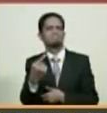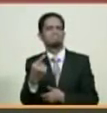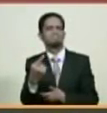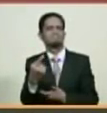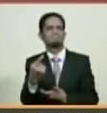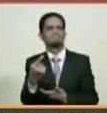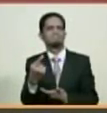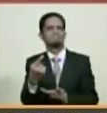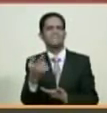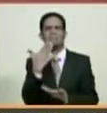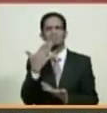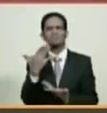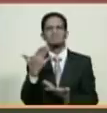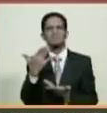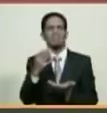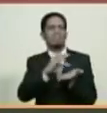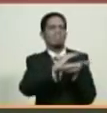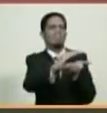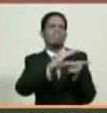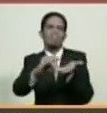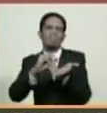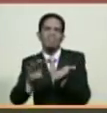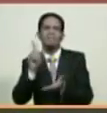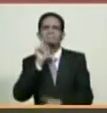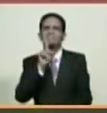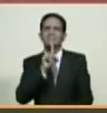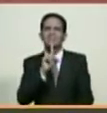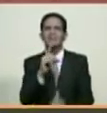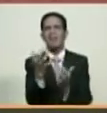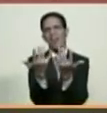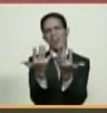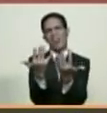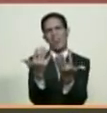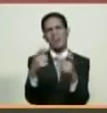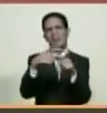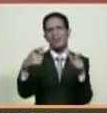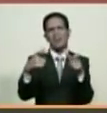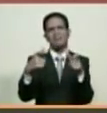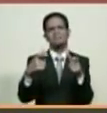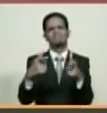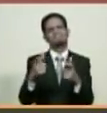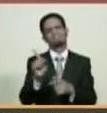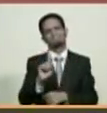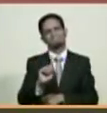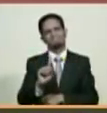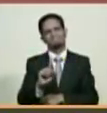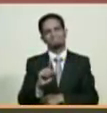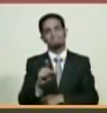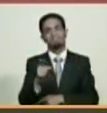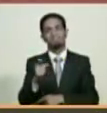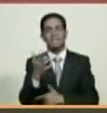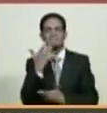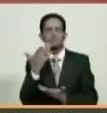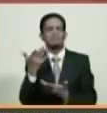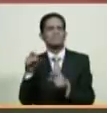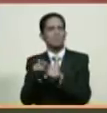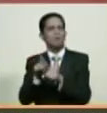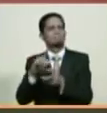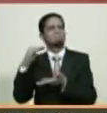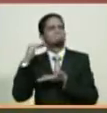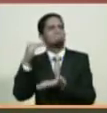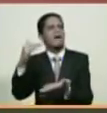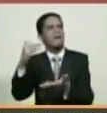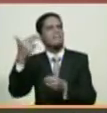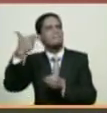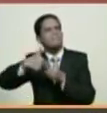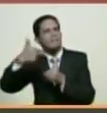no van a entregarle el oro a la gente, que eso es mentira, que esos son unos papeles que le van a entregar. Eso es idéntico a aquel tema de los barriles de petróleo y